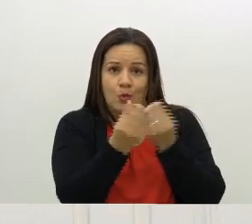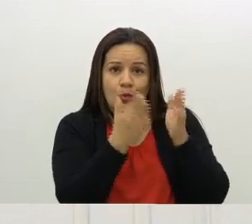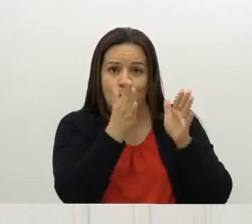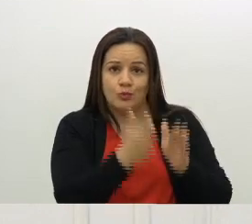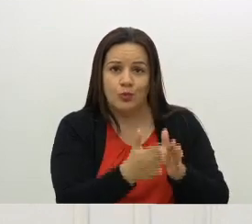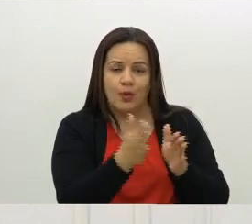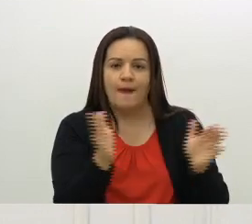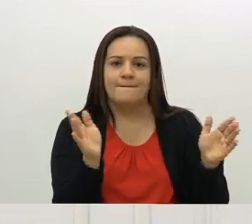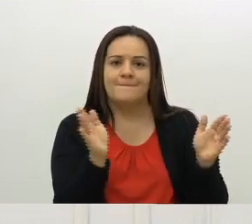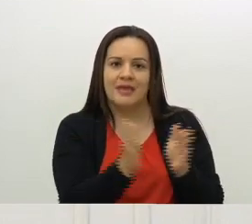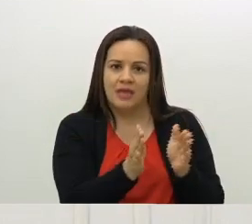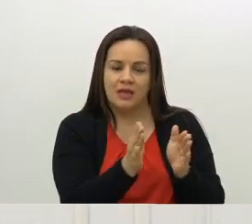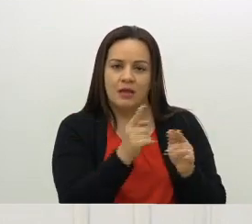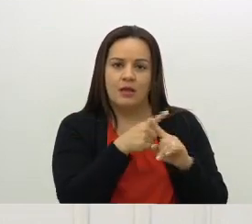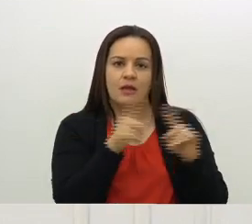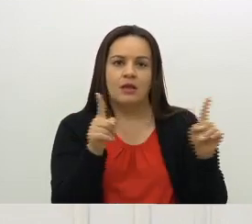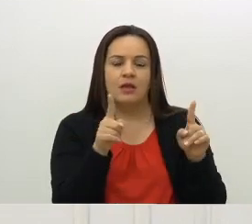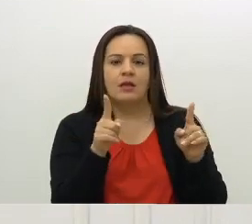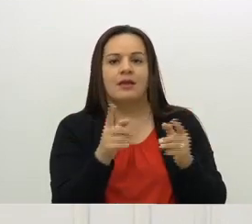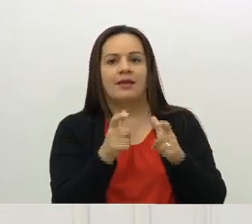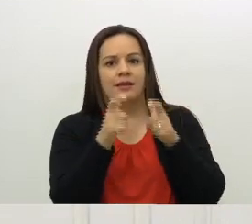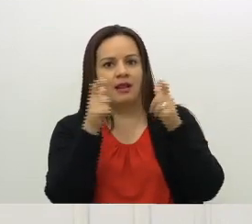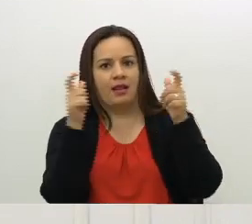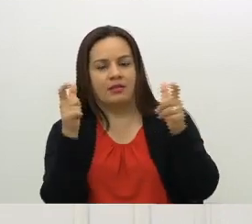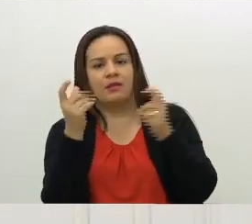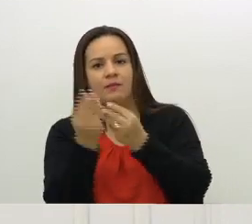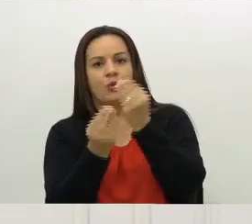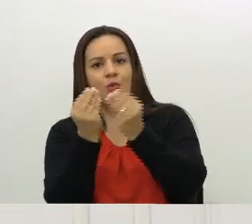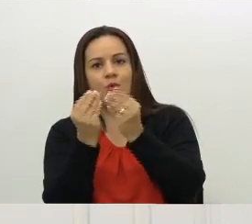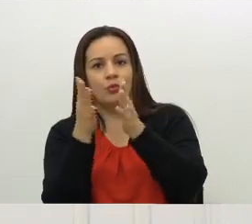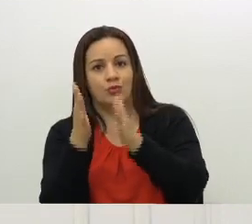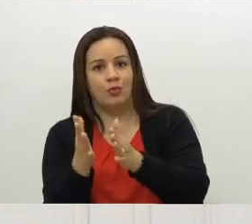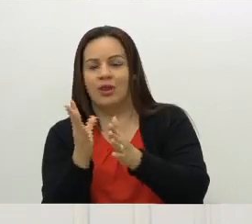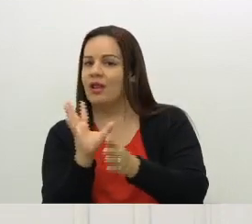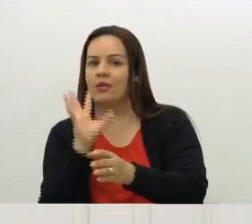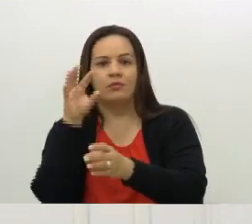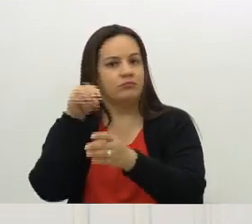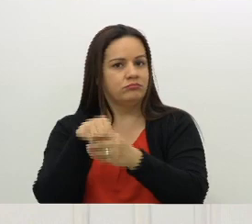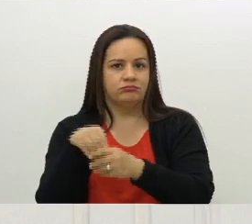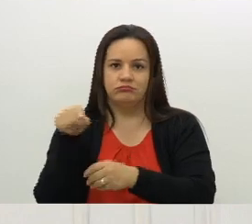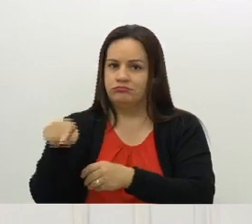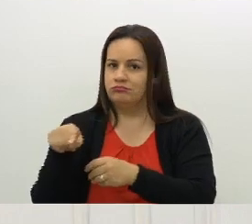pequeños y los grandes no se metieron en la cooperativa.